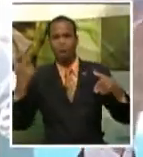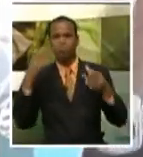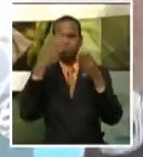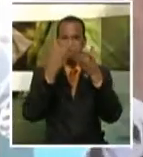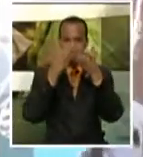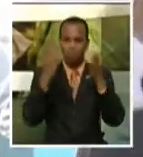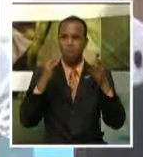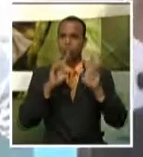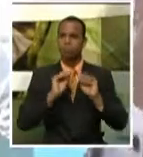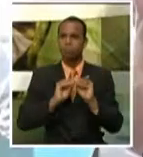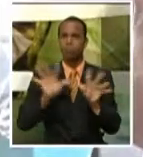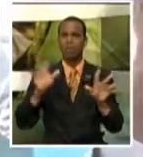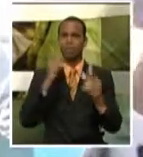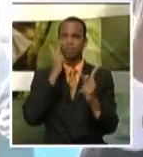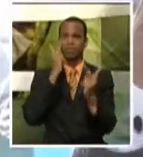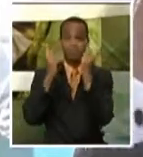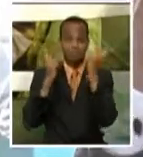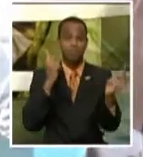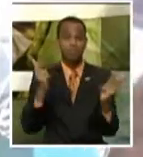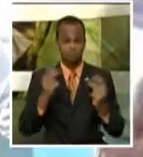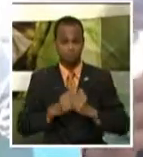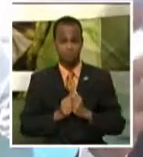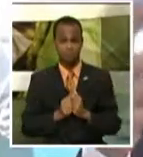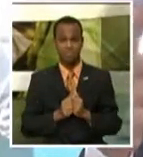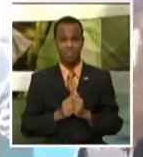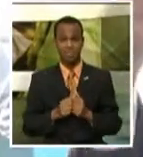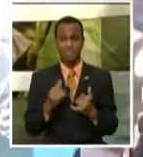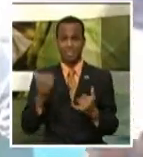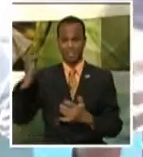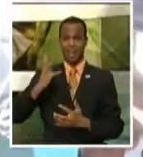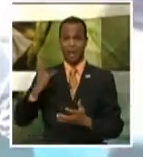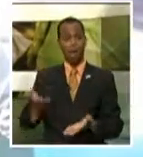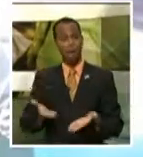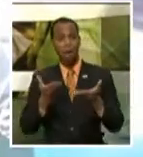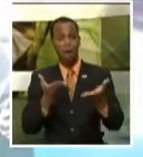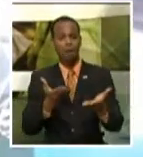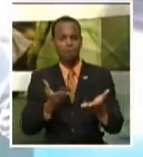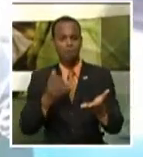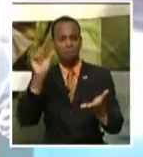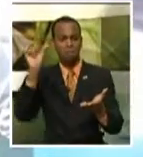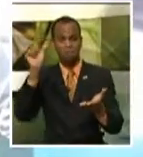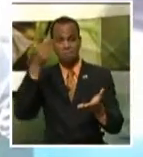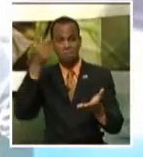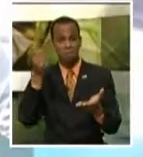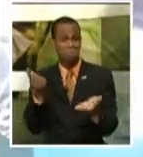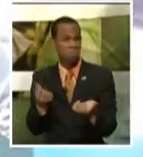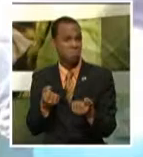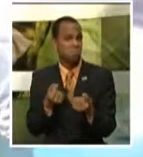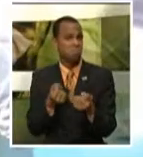que necesitaron en el pasado y que el Estado no le brindó para que aprendan a leer y escribir.